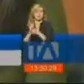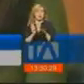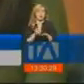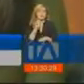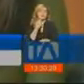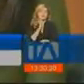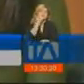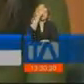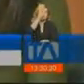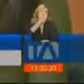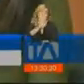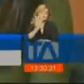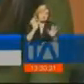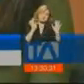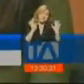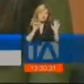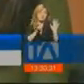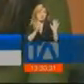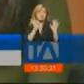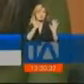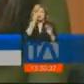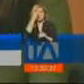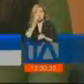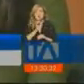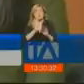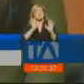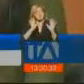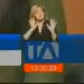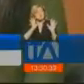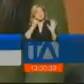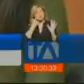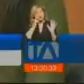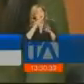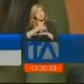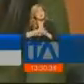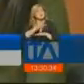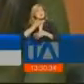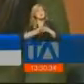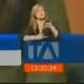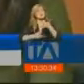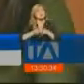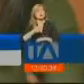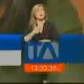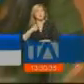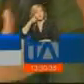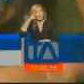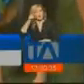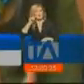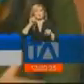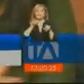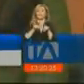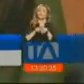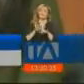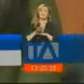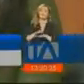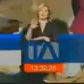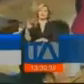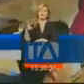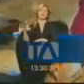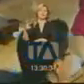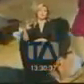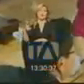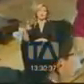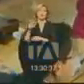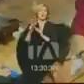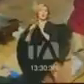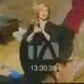realiza. No podemos estar de acuerdo con esta decisión, dado que en su momento fue planteada una acusación en su contra. Mientras